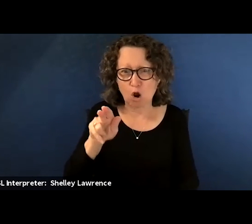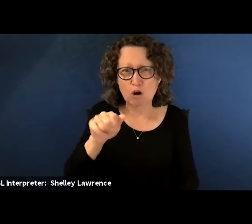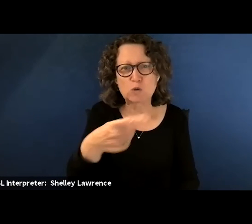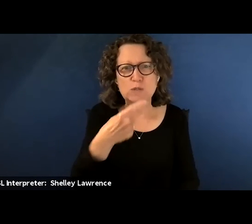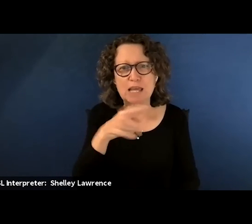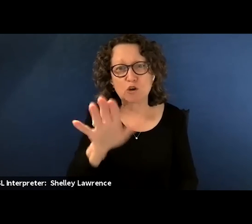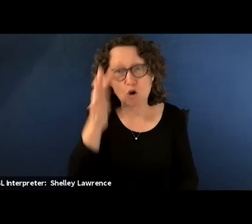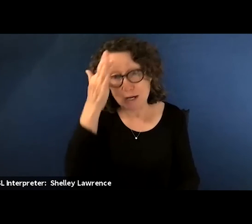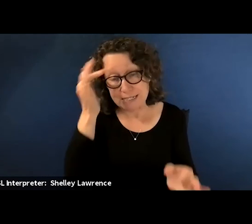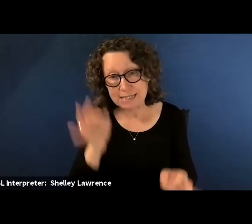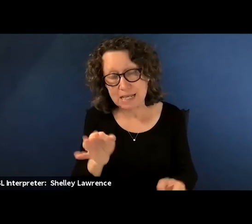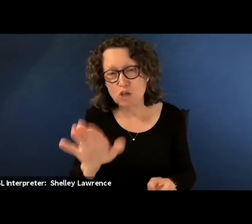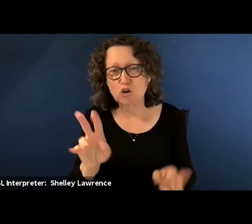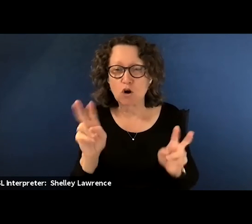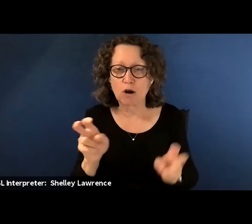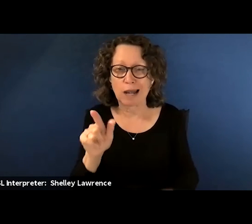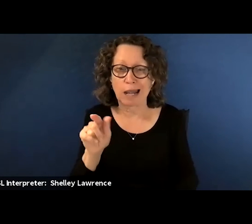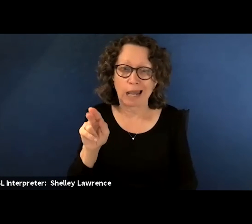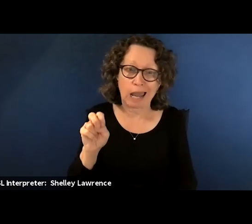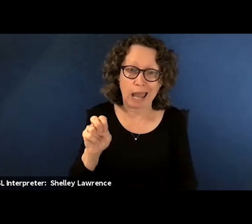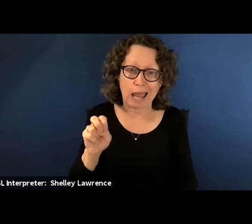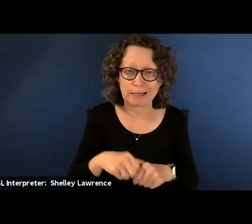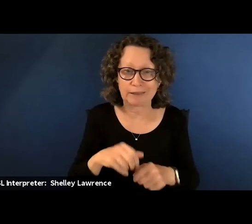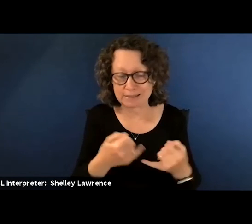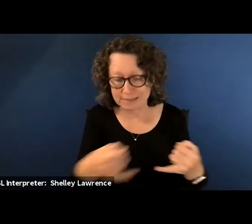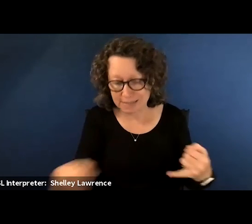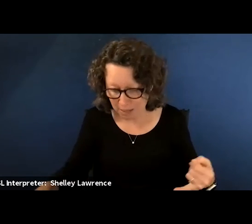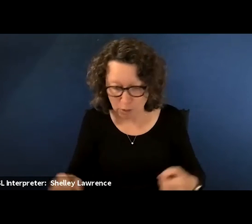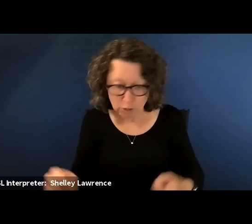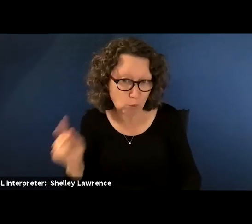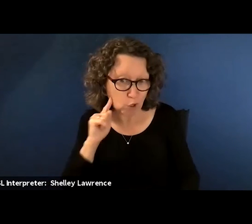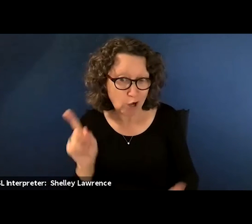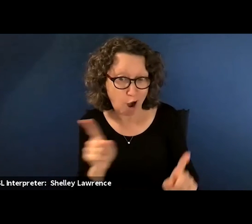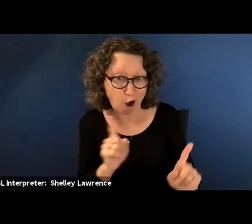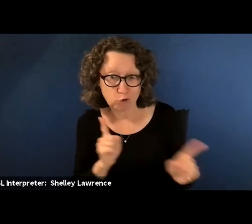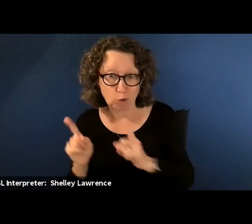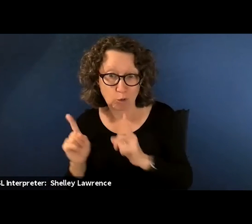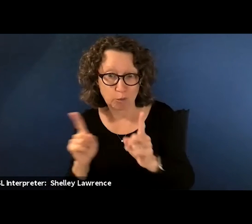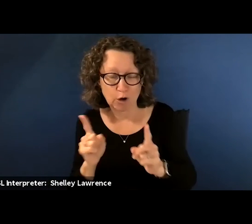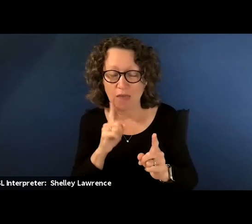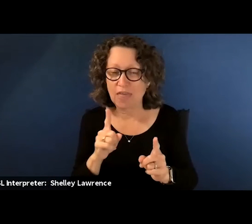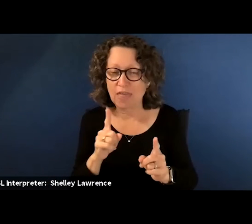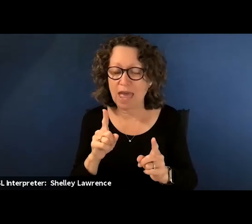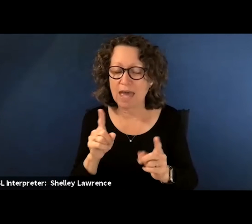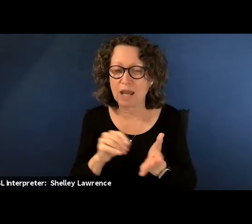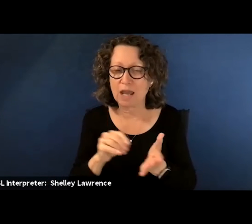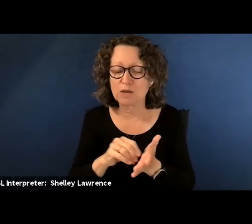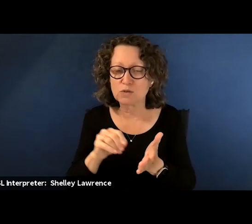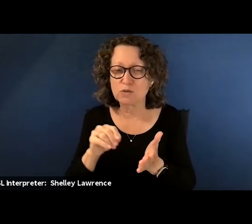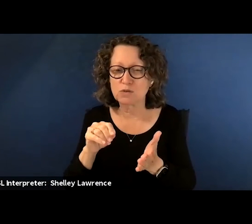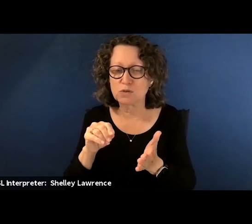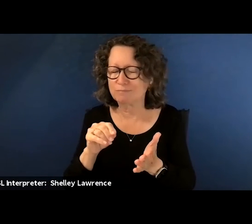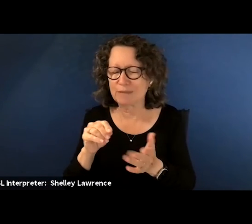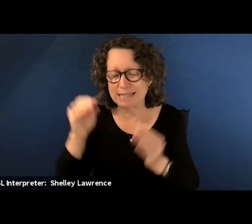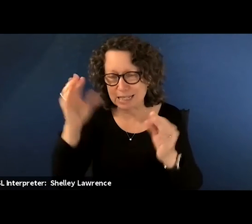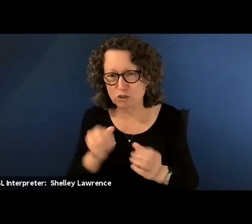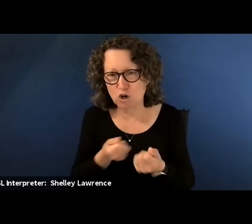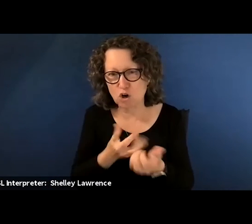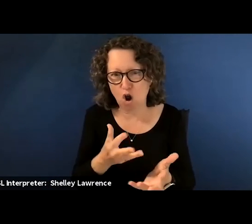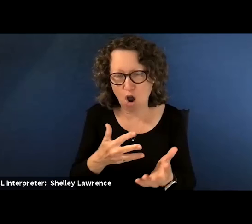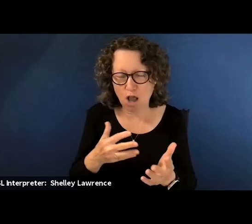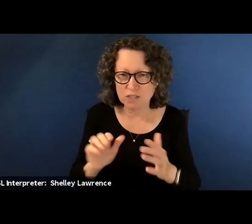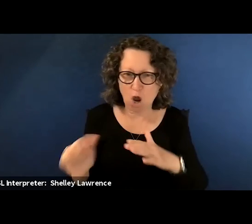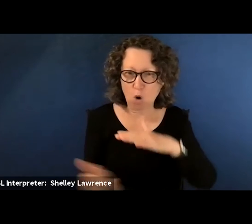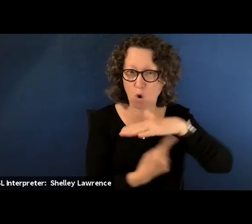Laura, tú dijiste que tu decisión, tu línea en la arena, es cuando escuchaste un